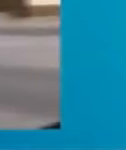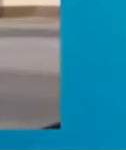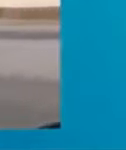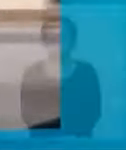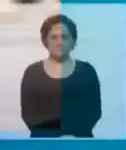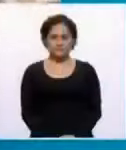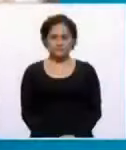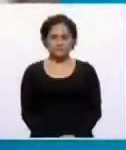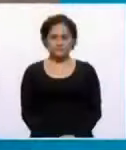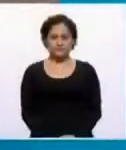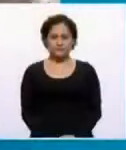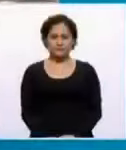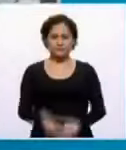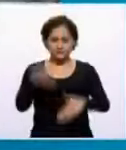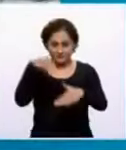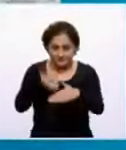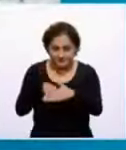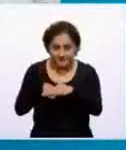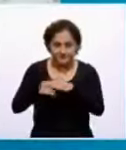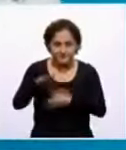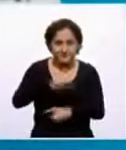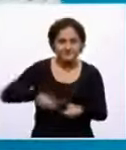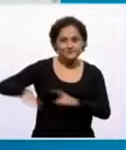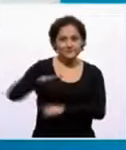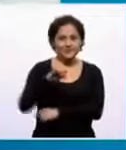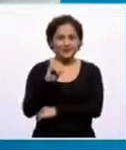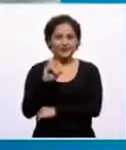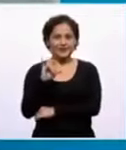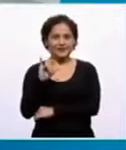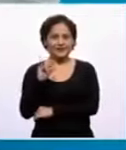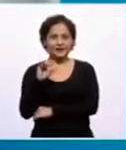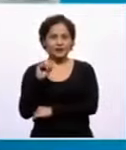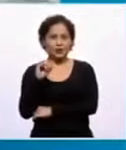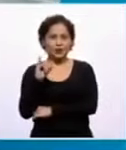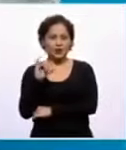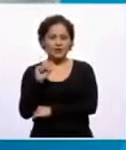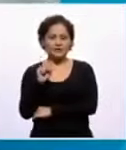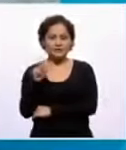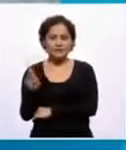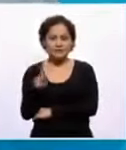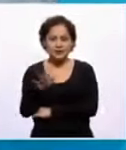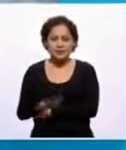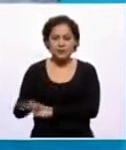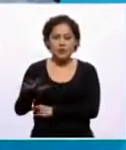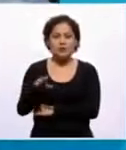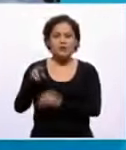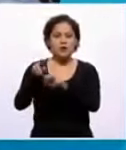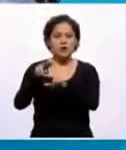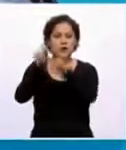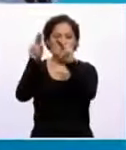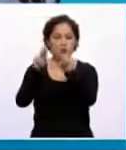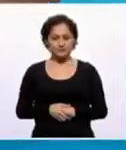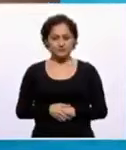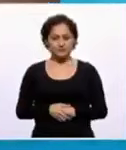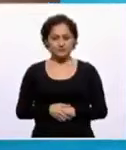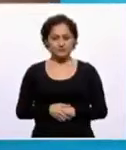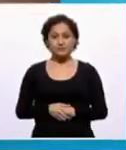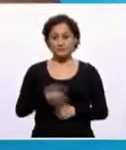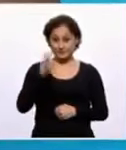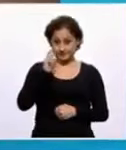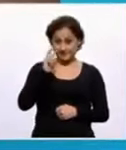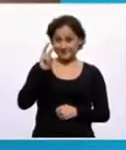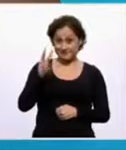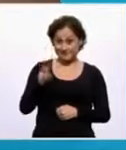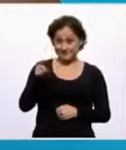Nos adentramos hacia los suburbios de Illinois en busca de un pequeño pueblo tapado de nieve y rodeado de lagos y verdes. Soy